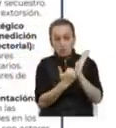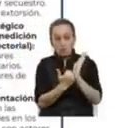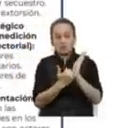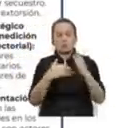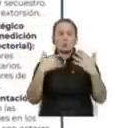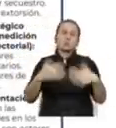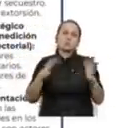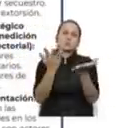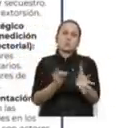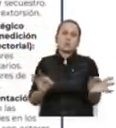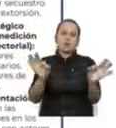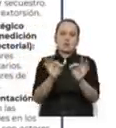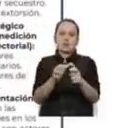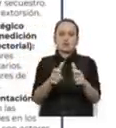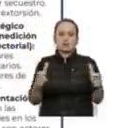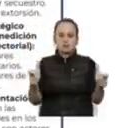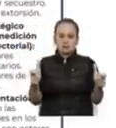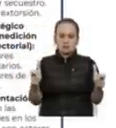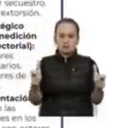muy amplia,